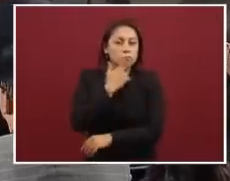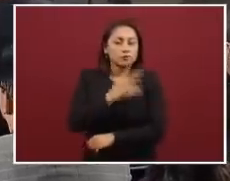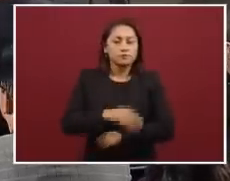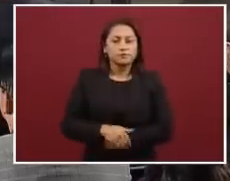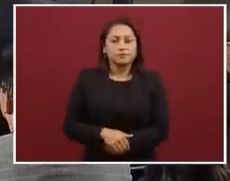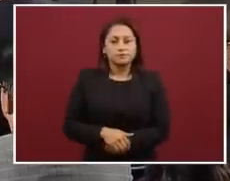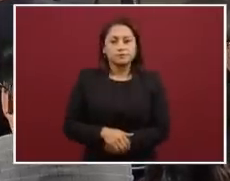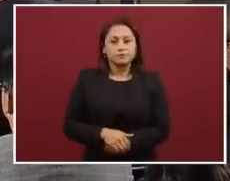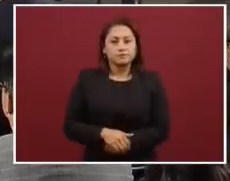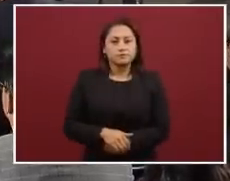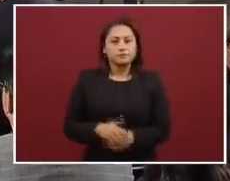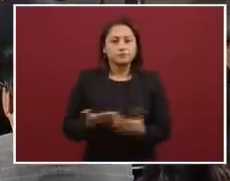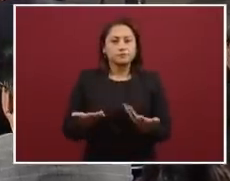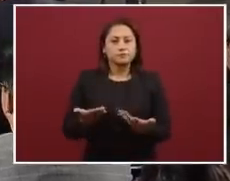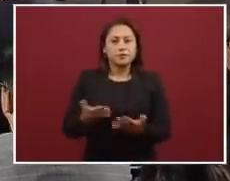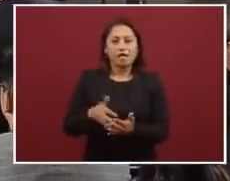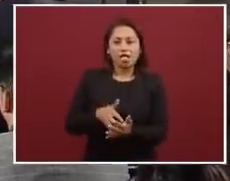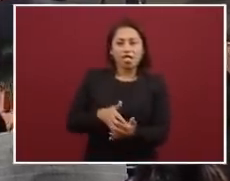No hay déficit.